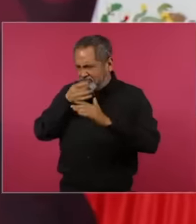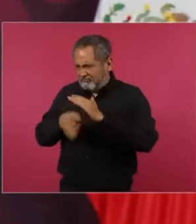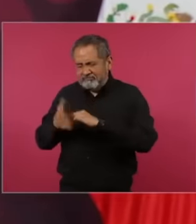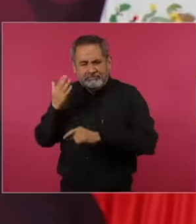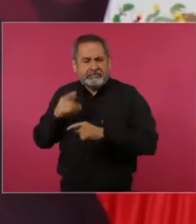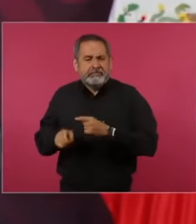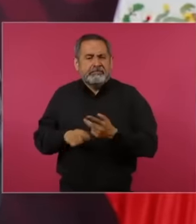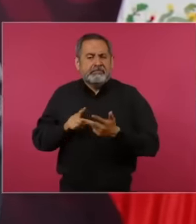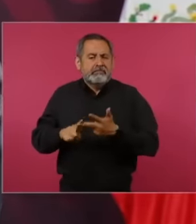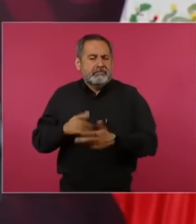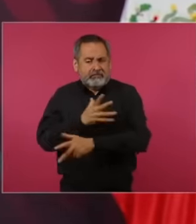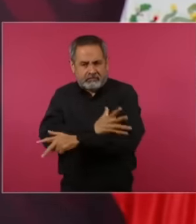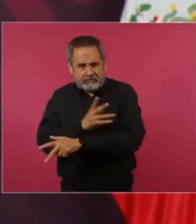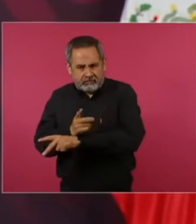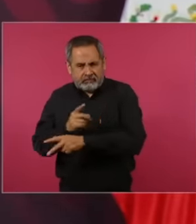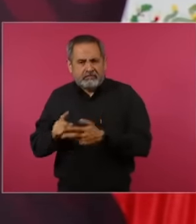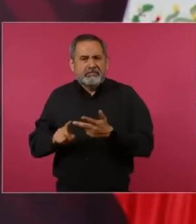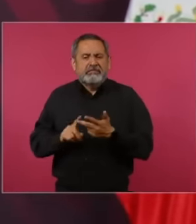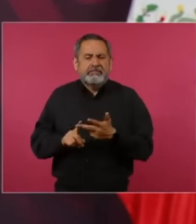Luego, honestidad.